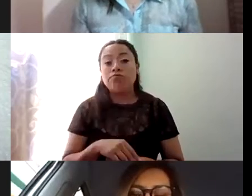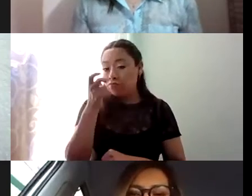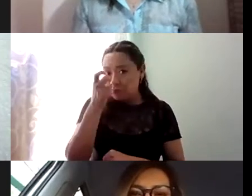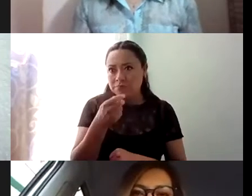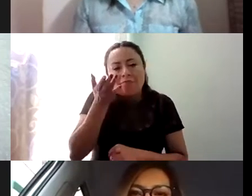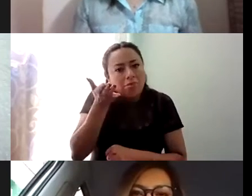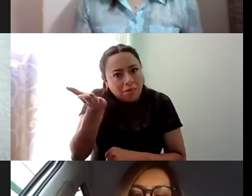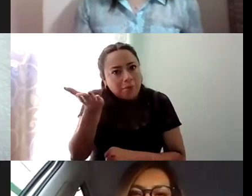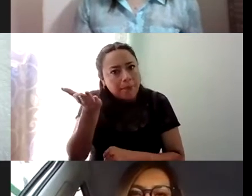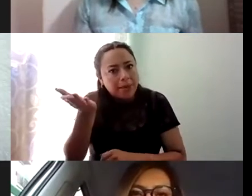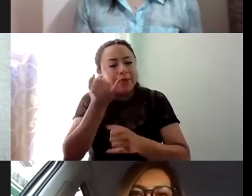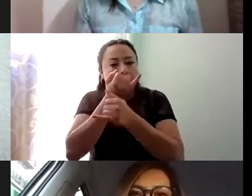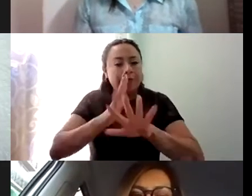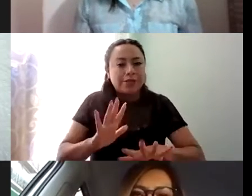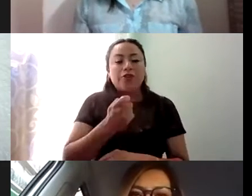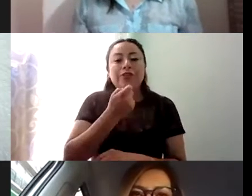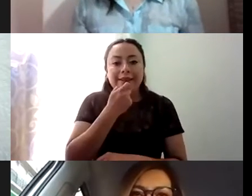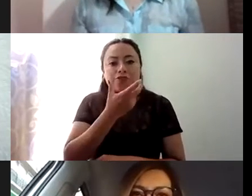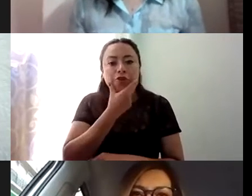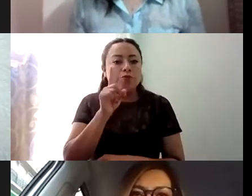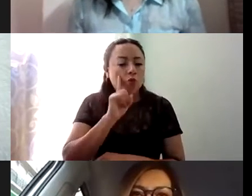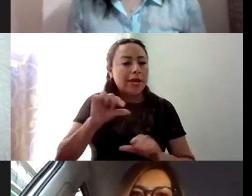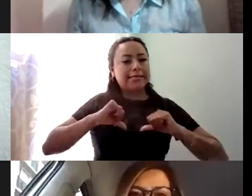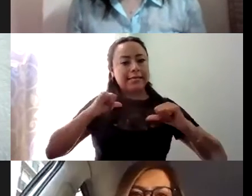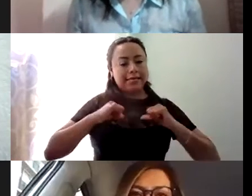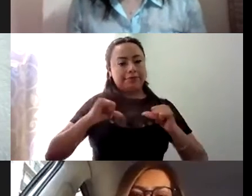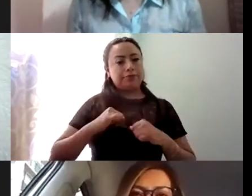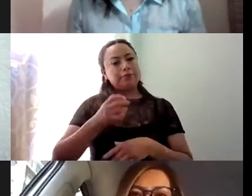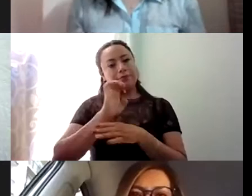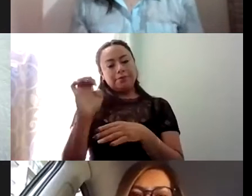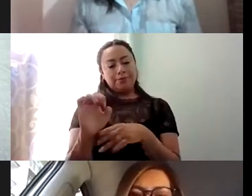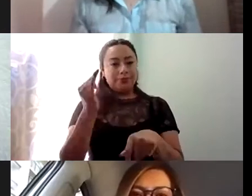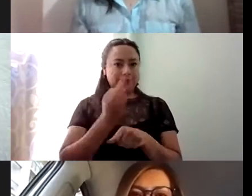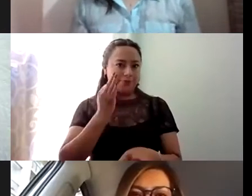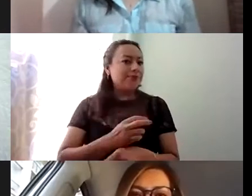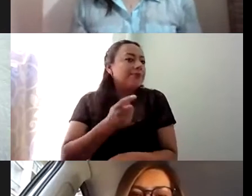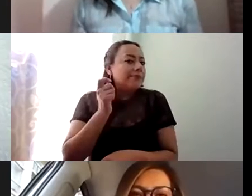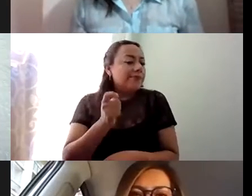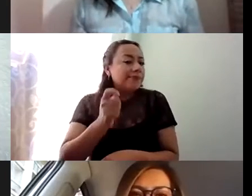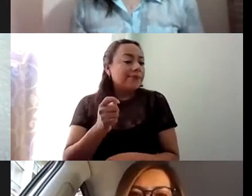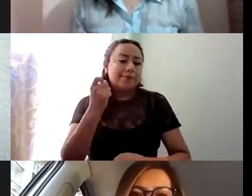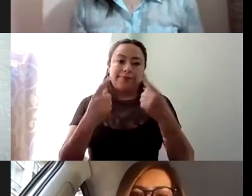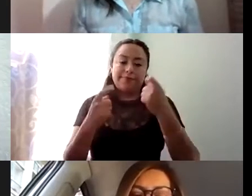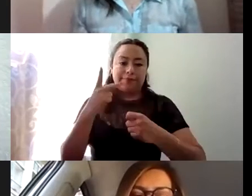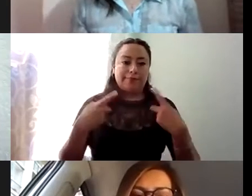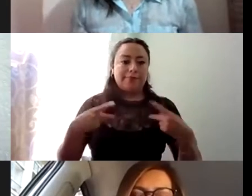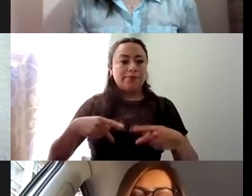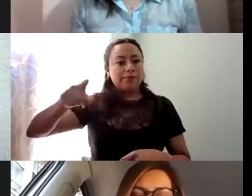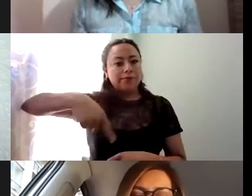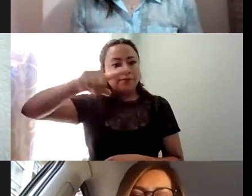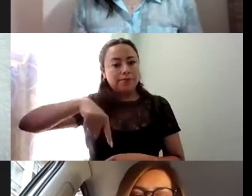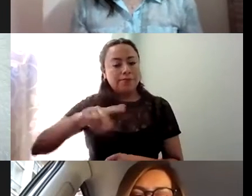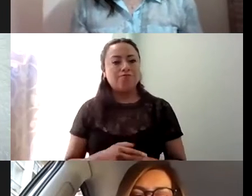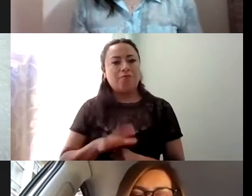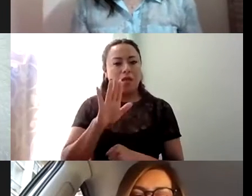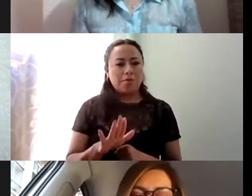estos niños, niñas y adolescentes. Y entonces, pues ya está habiendo personas que de manera